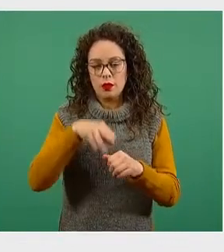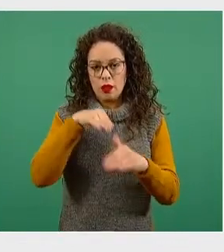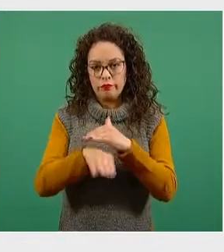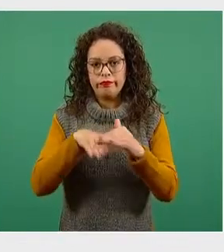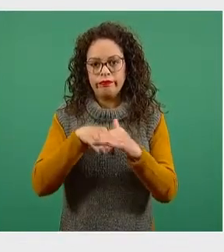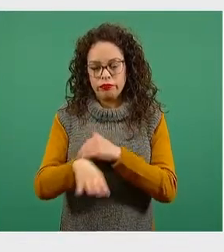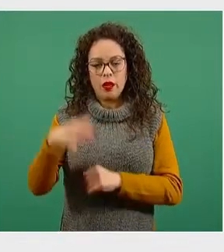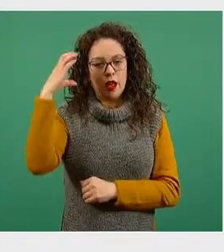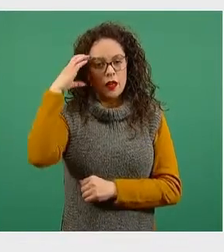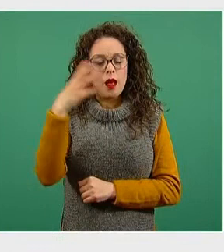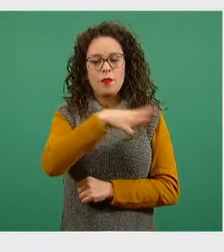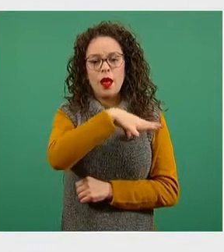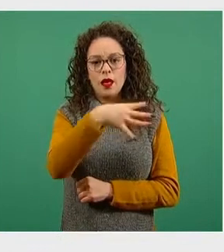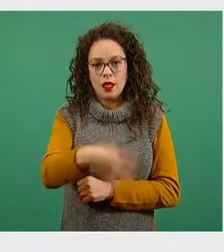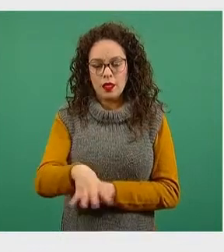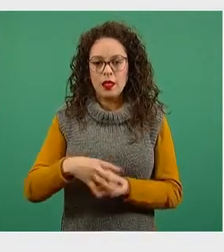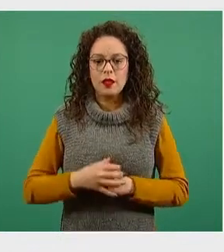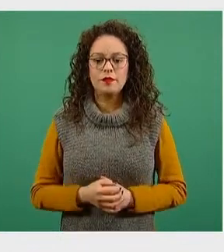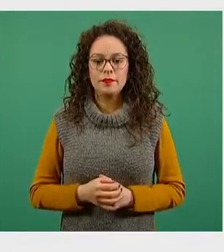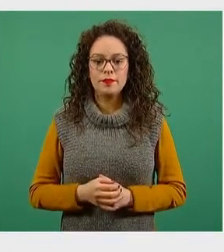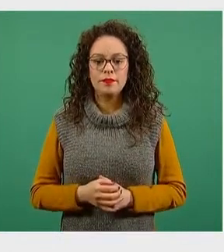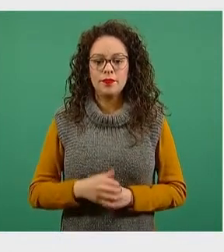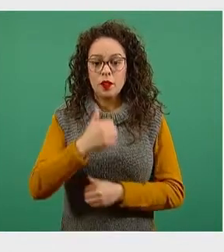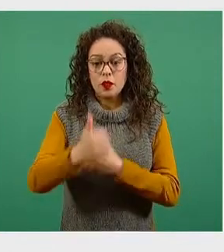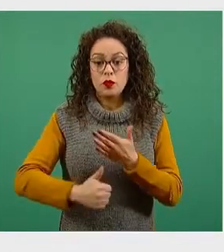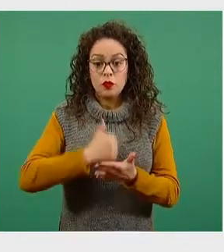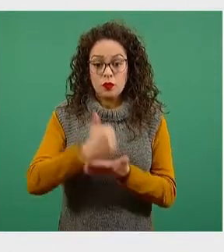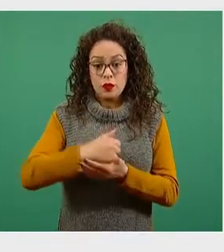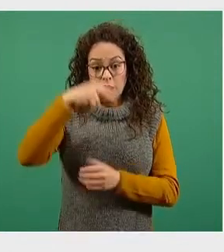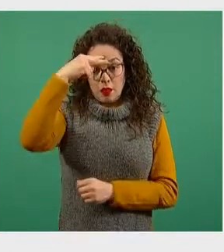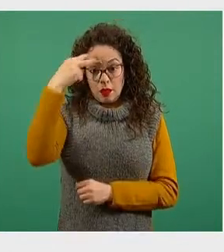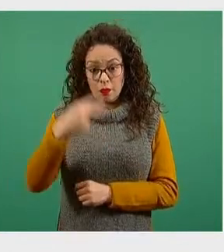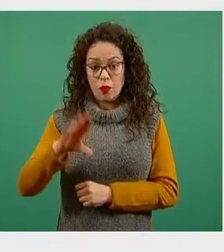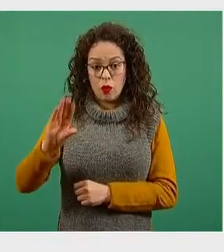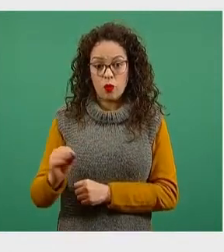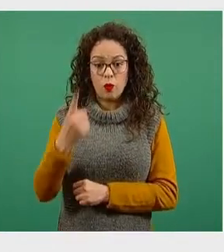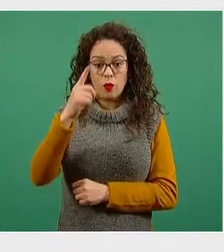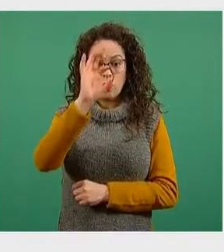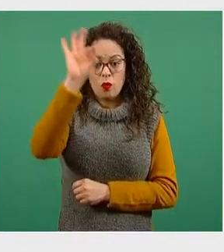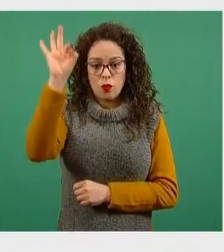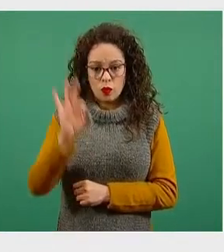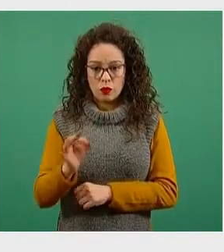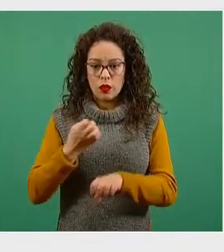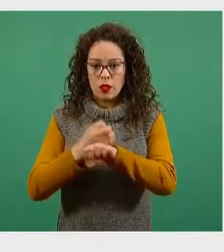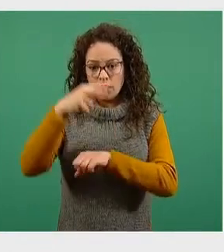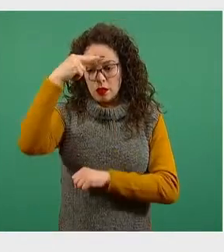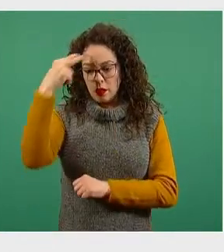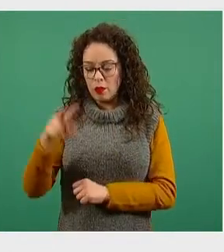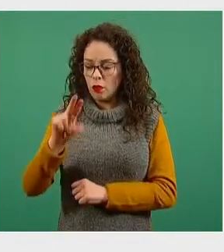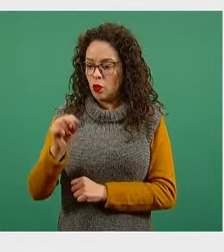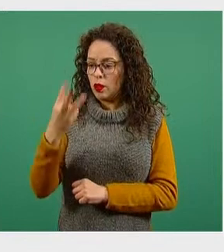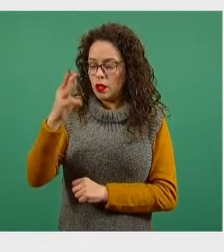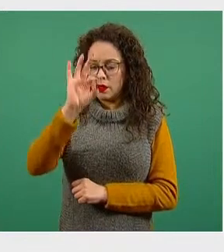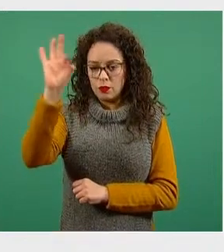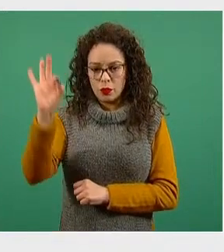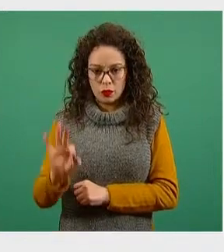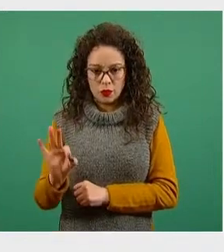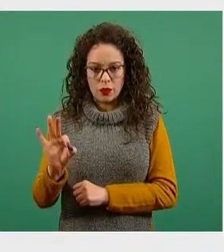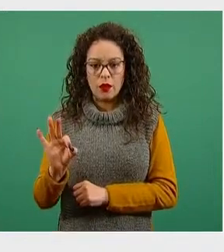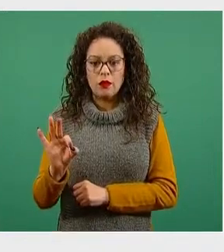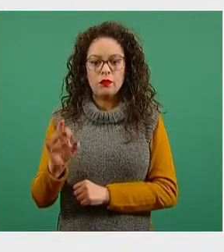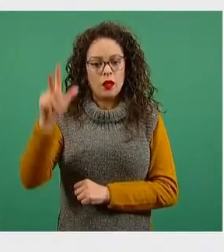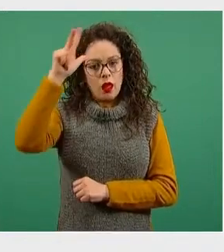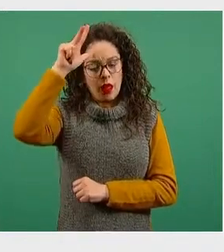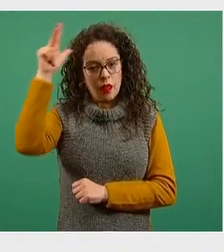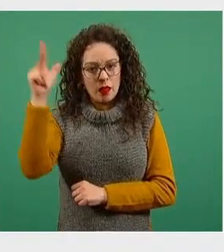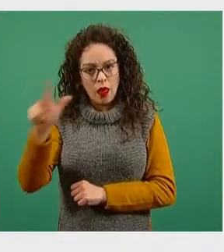infección respiratoria aguda grave. La Ciudad de México con el 91%, el Estado de México 83%, Hidalgo y Nuevo